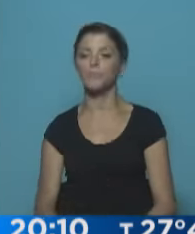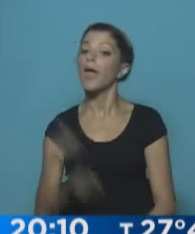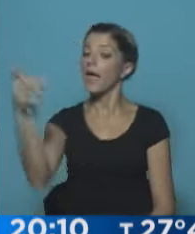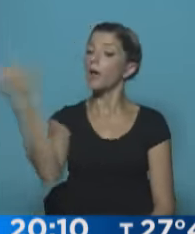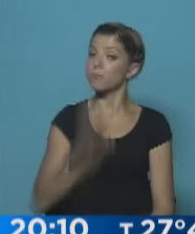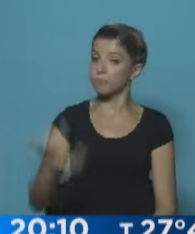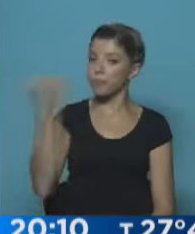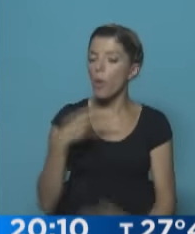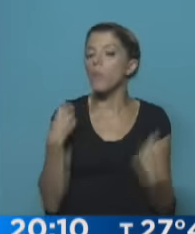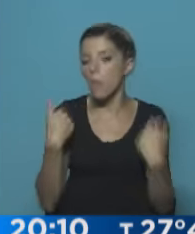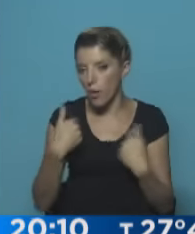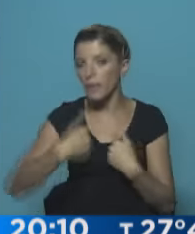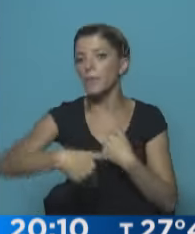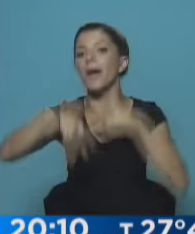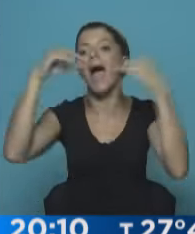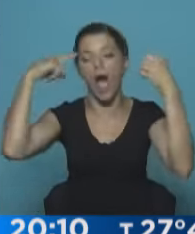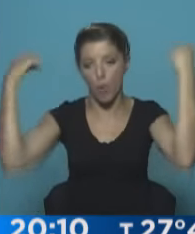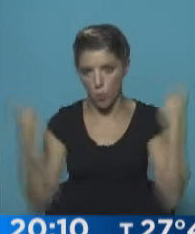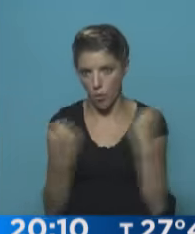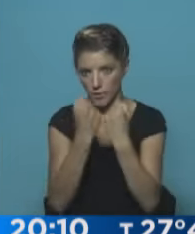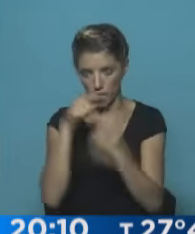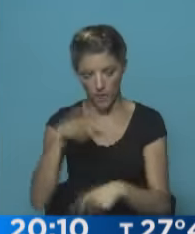podía llegar a ser este principio de